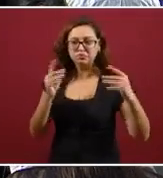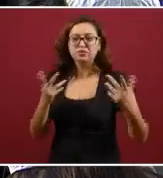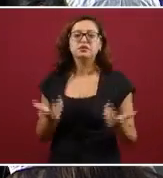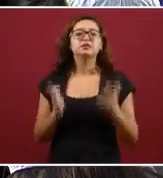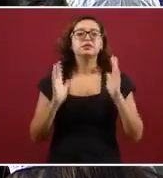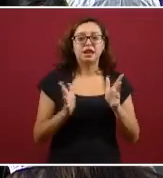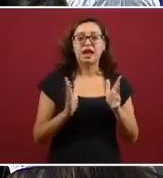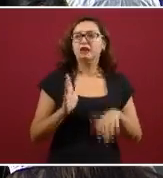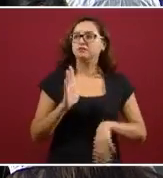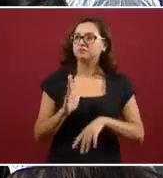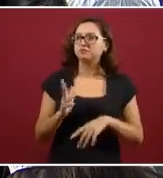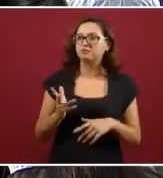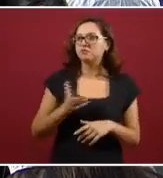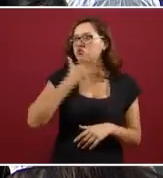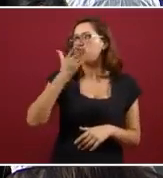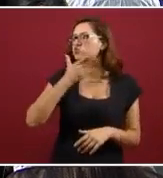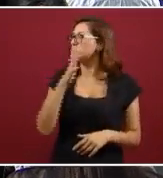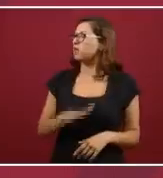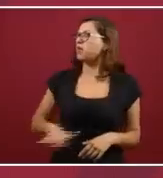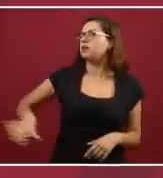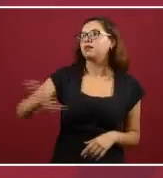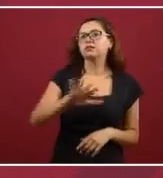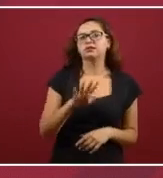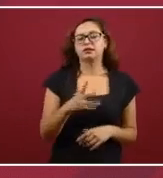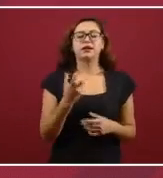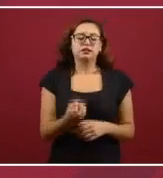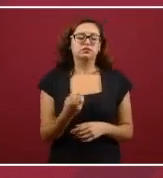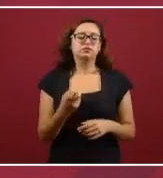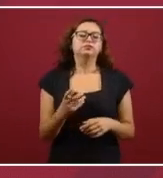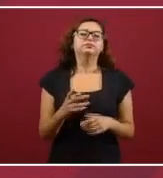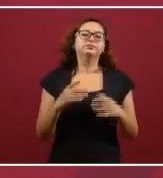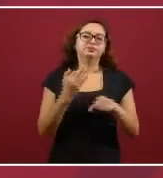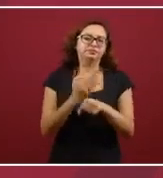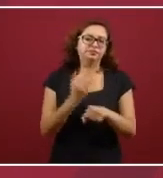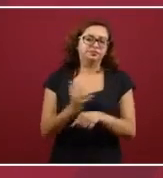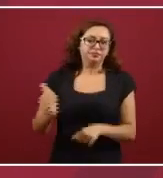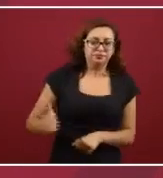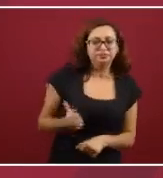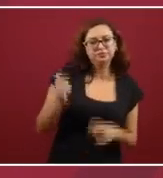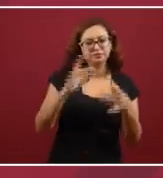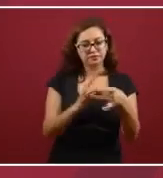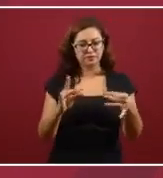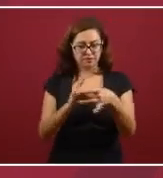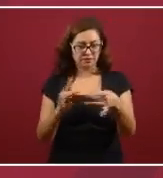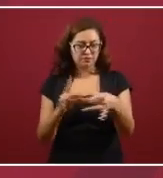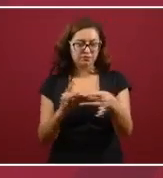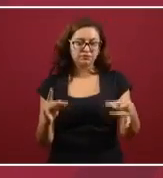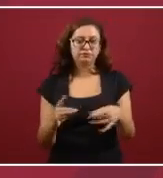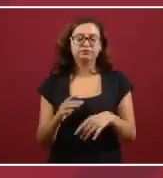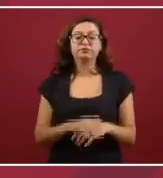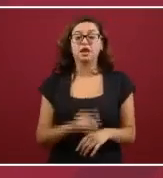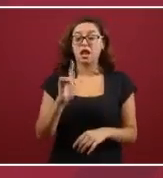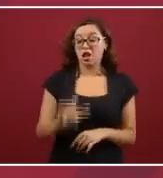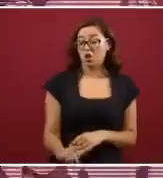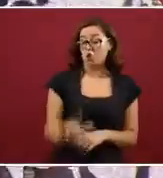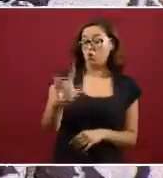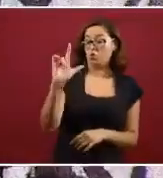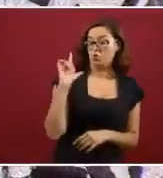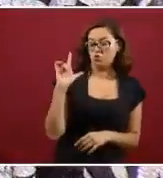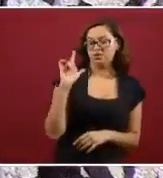hoy detenernos en lo que se anunció el lunes pasado. El lunes pasado el Departamento de Comercio